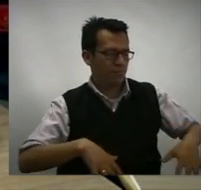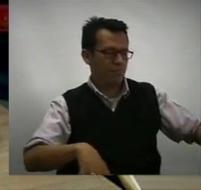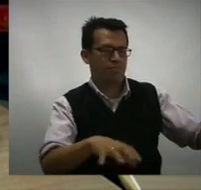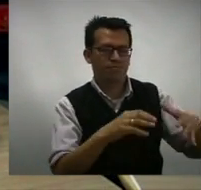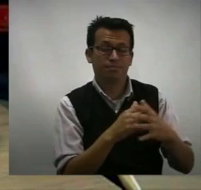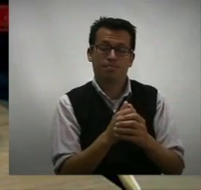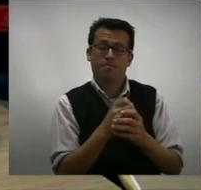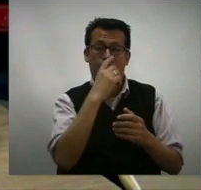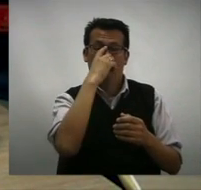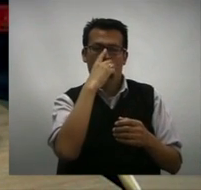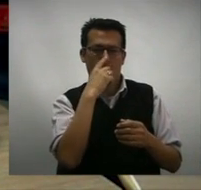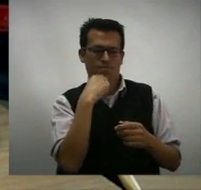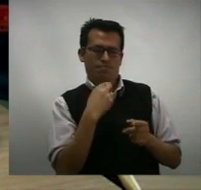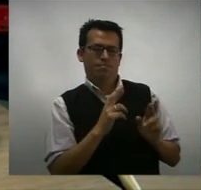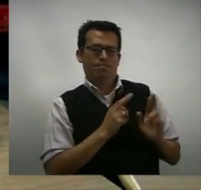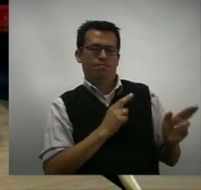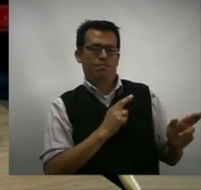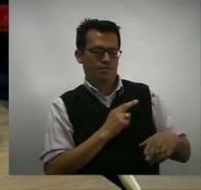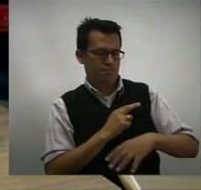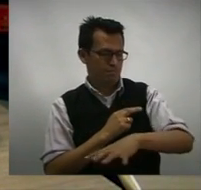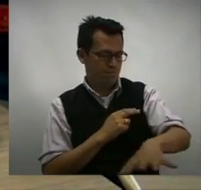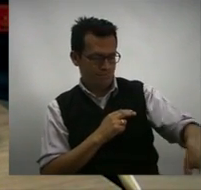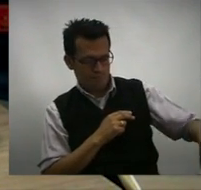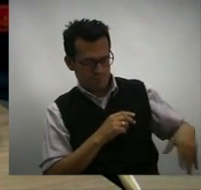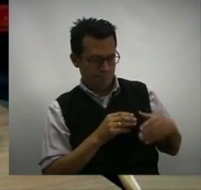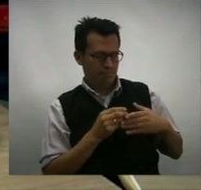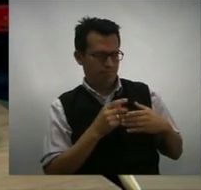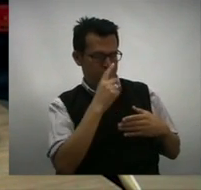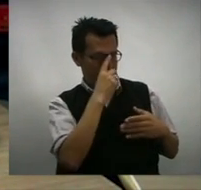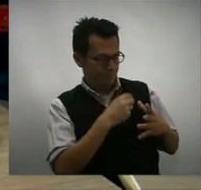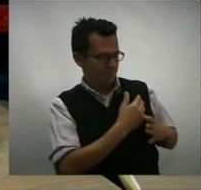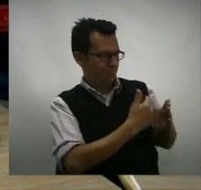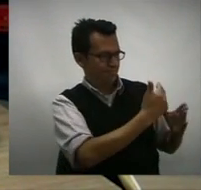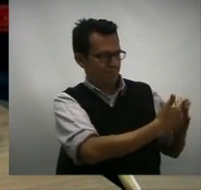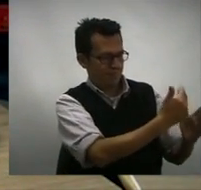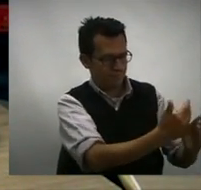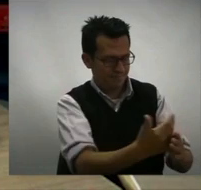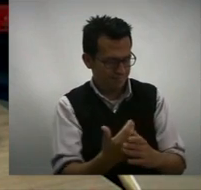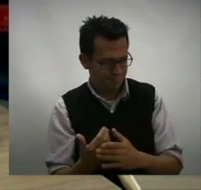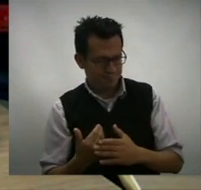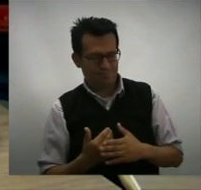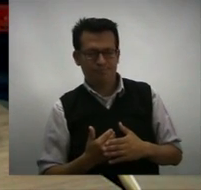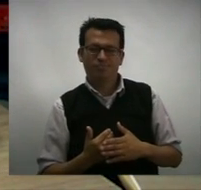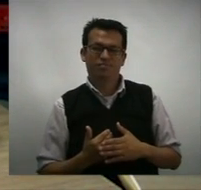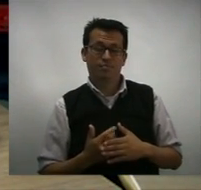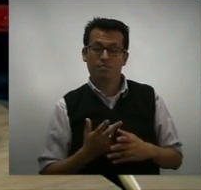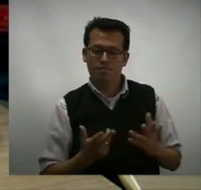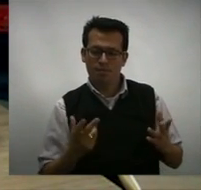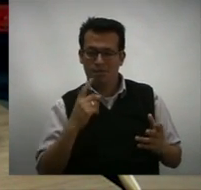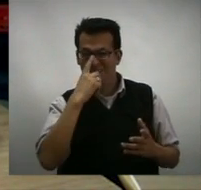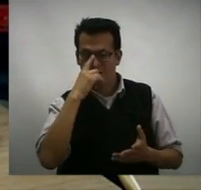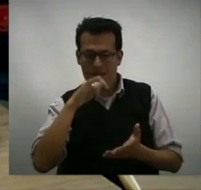Comillas, la unidad del colectivo manipulado consiste en la negación de cada individuo singular, Adorno y Horkheimer. Es por ello